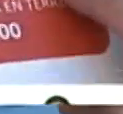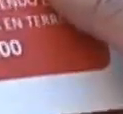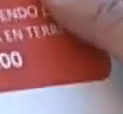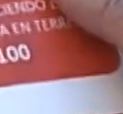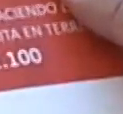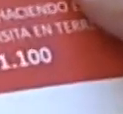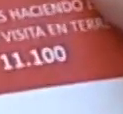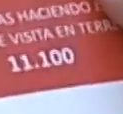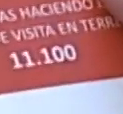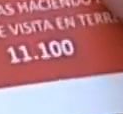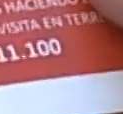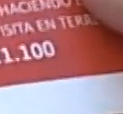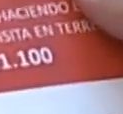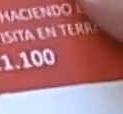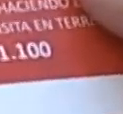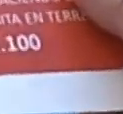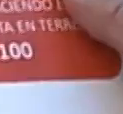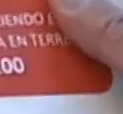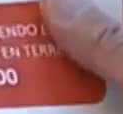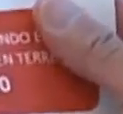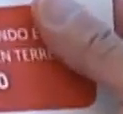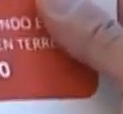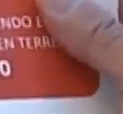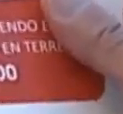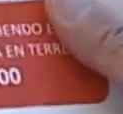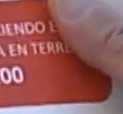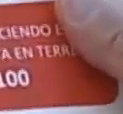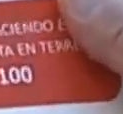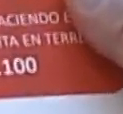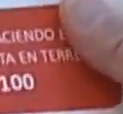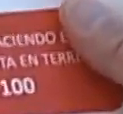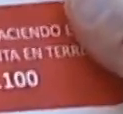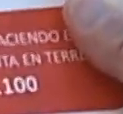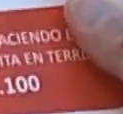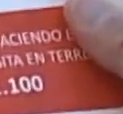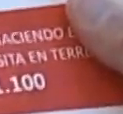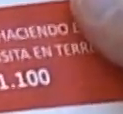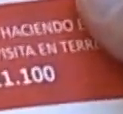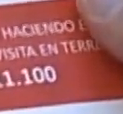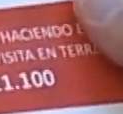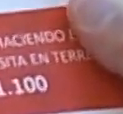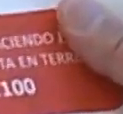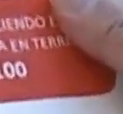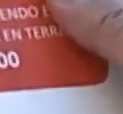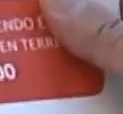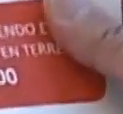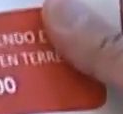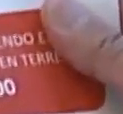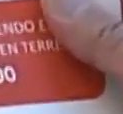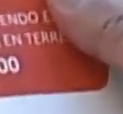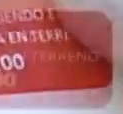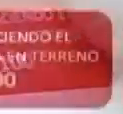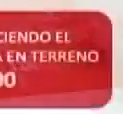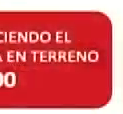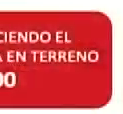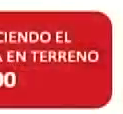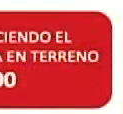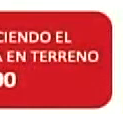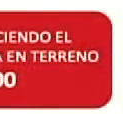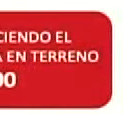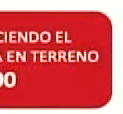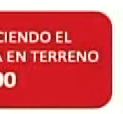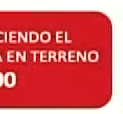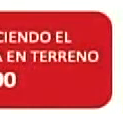patria de los 19 millones 502 mil 703 que están inscritos en el sistema patria 19 millones